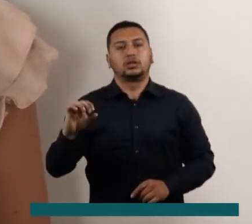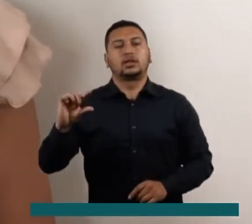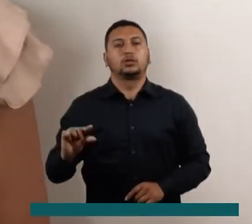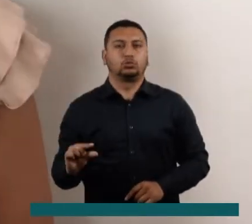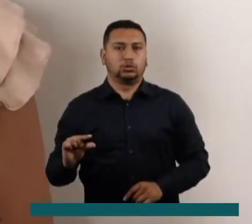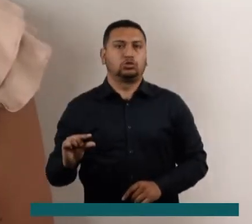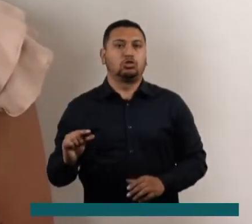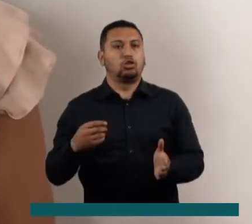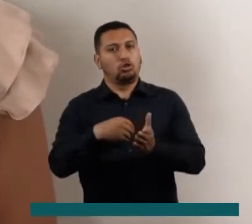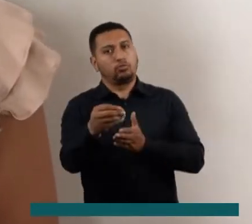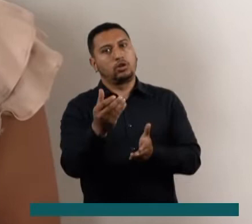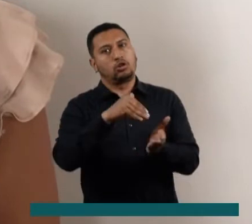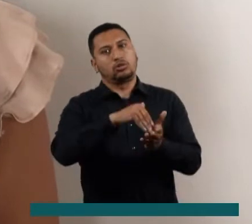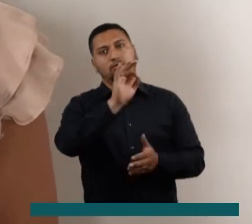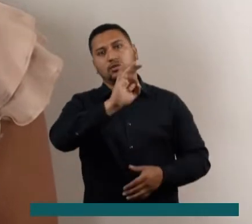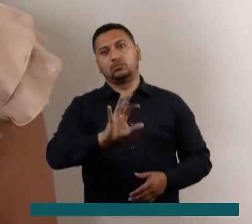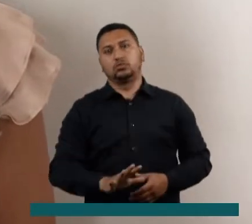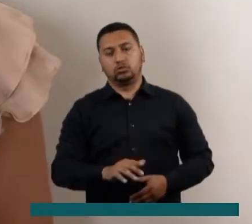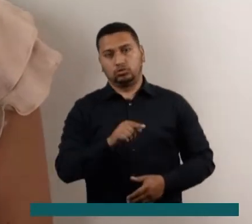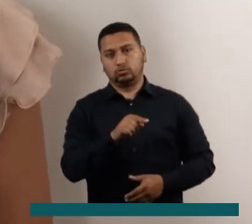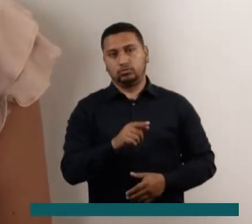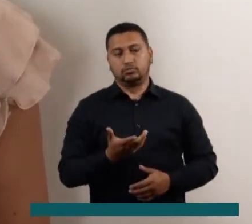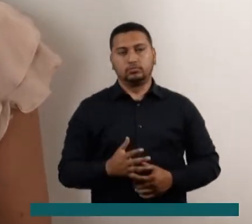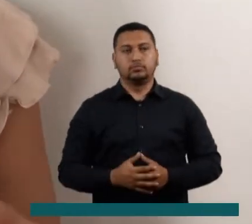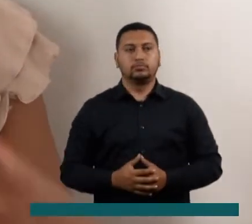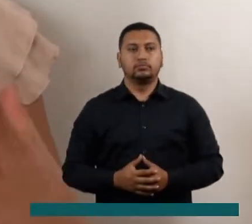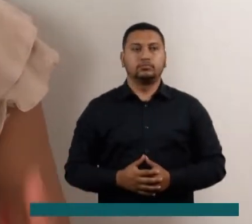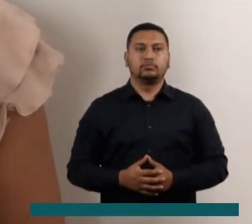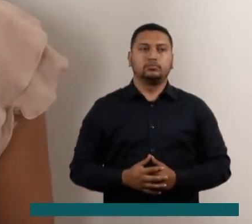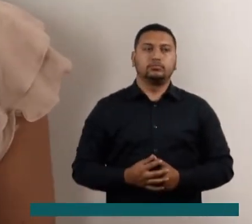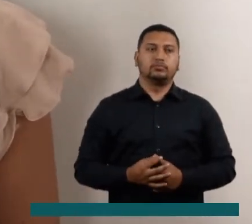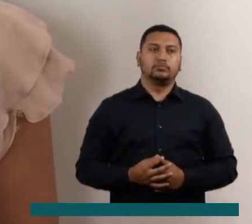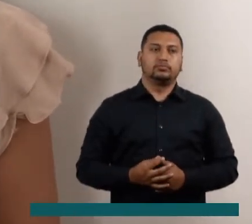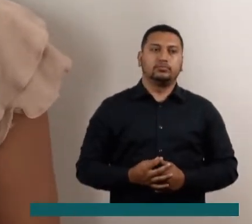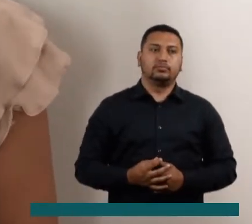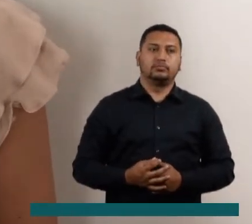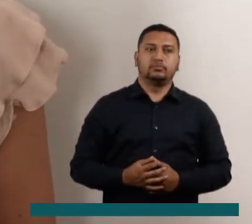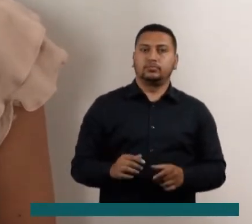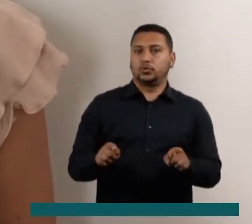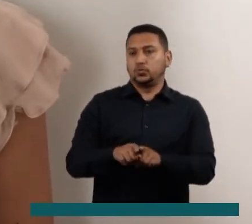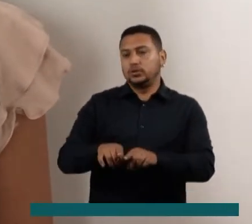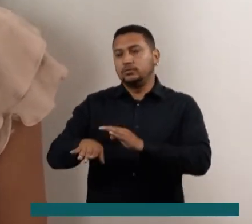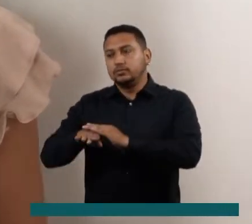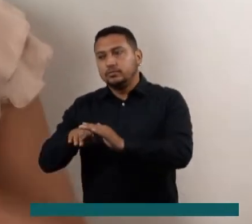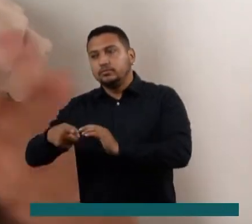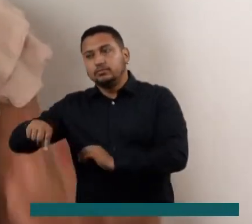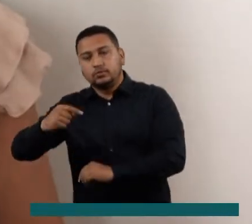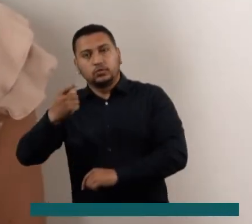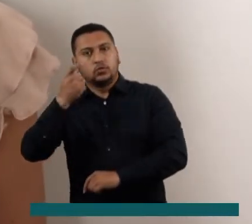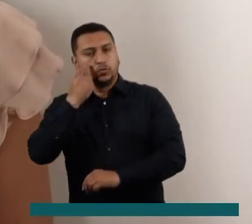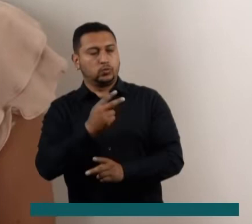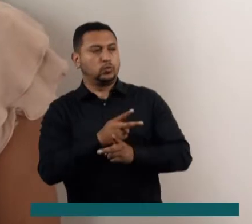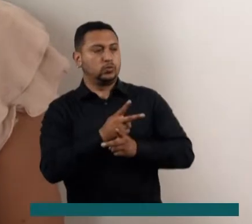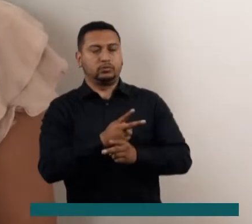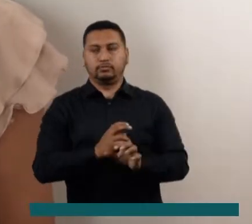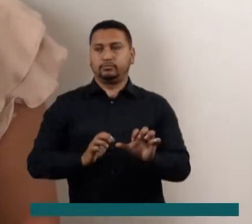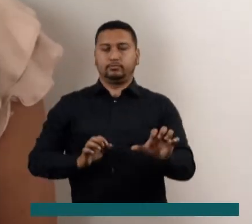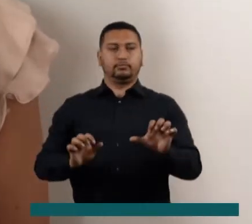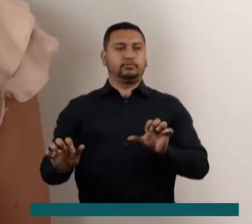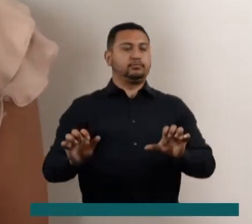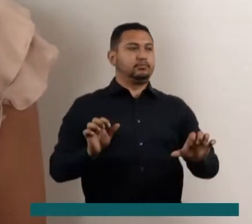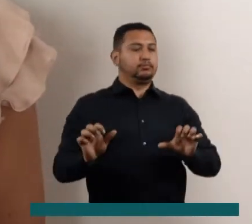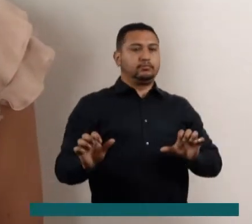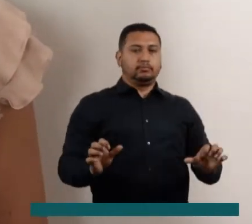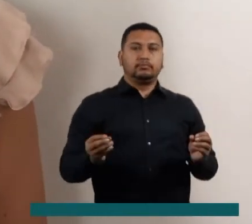descuento en la adquisición de su SOAT del 2022. Entonces es más una invitación a protegerse y a tomar todas las medidas para que